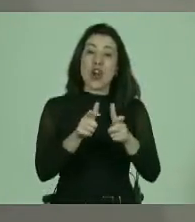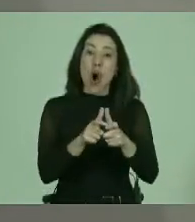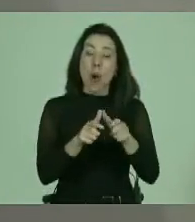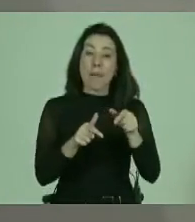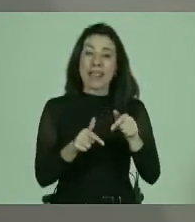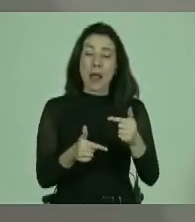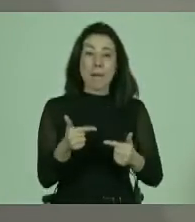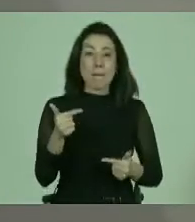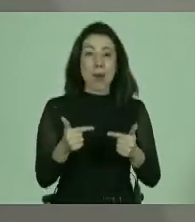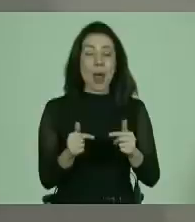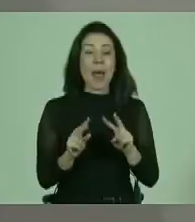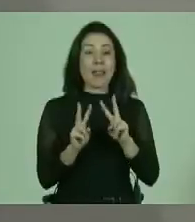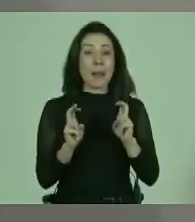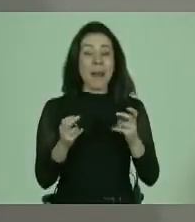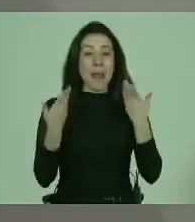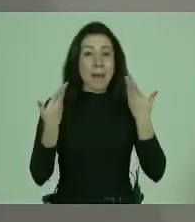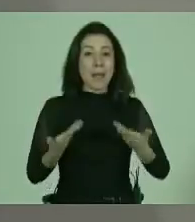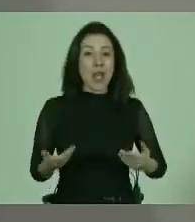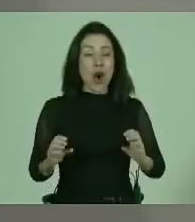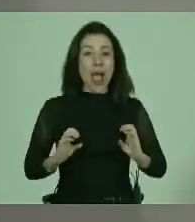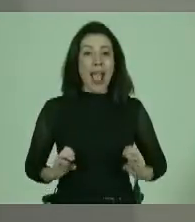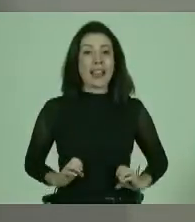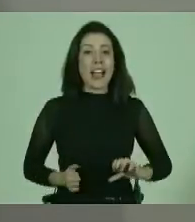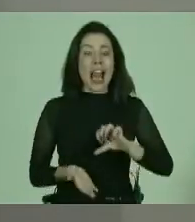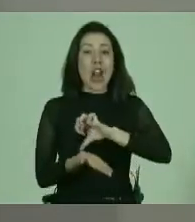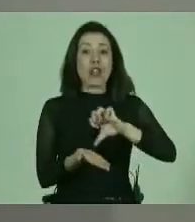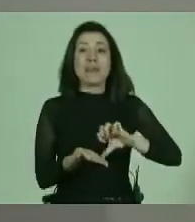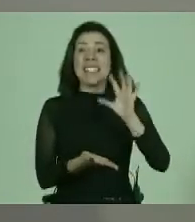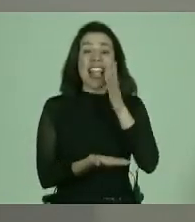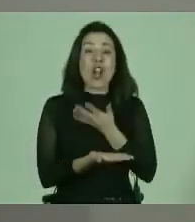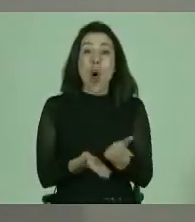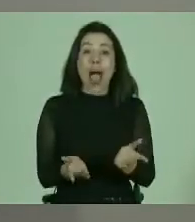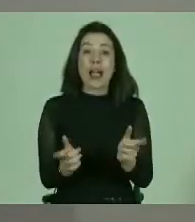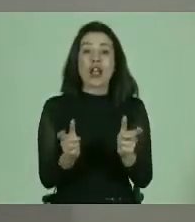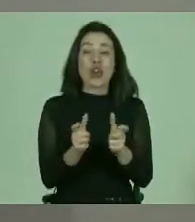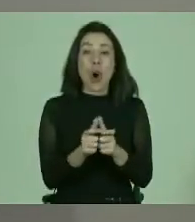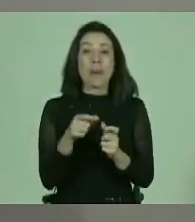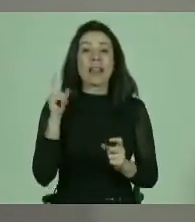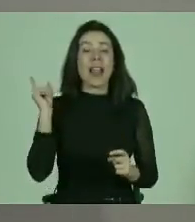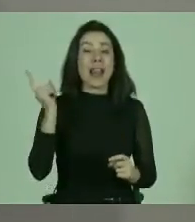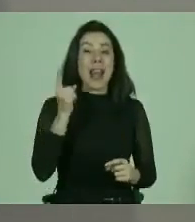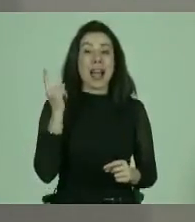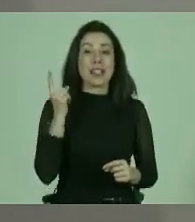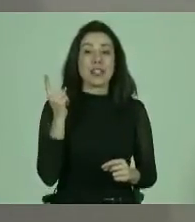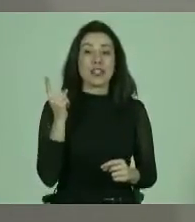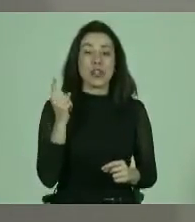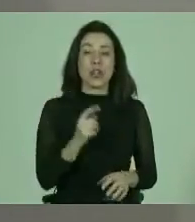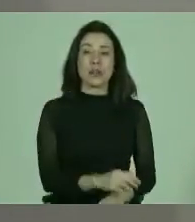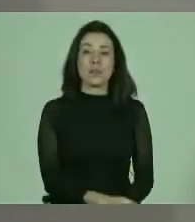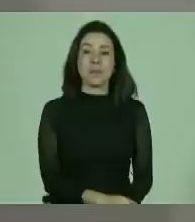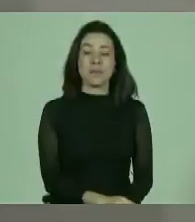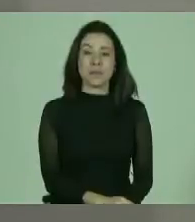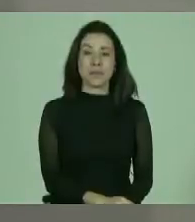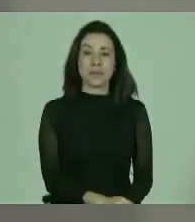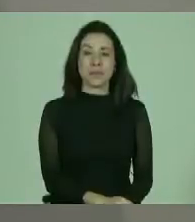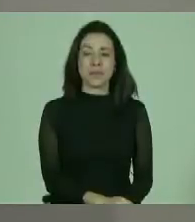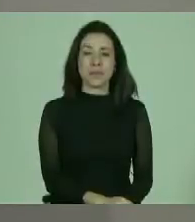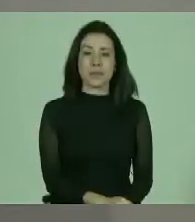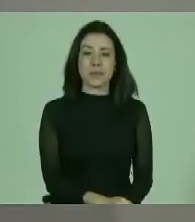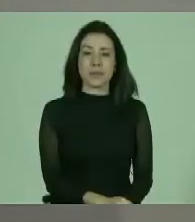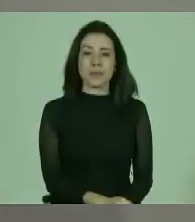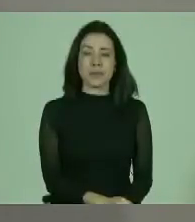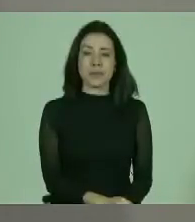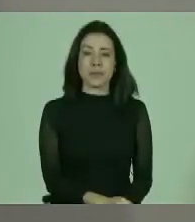políticas en el ámbito de la bioética en aquellos países que no existen comités nacionales y él